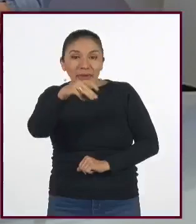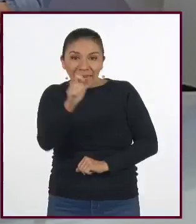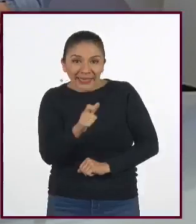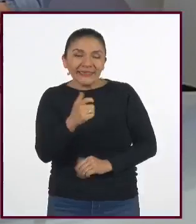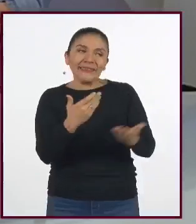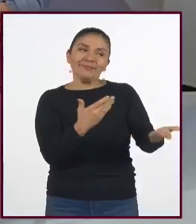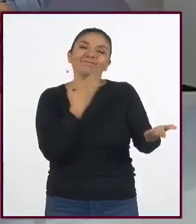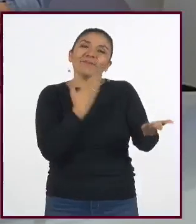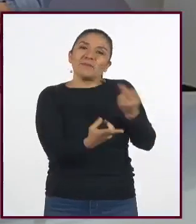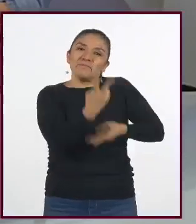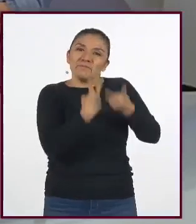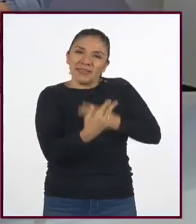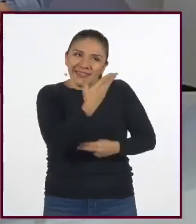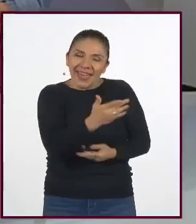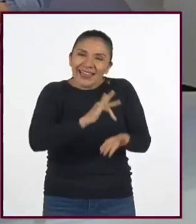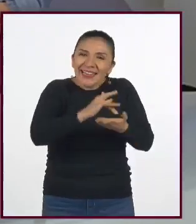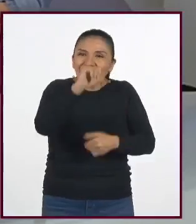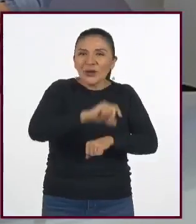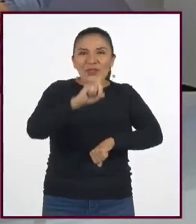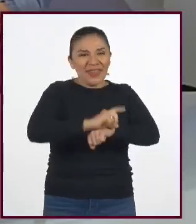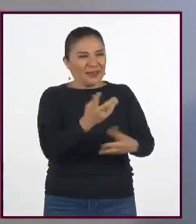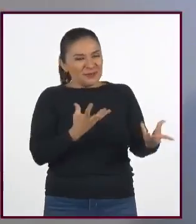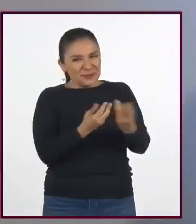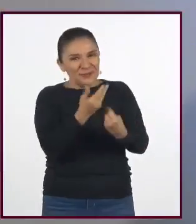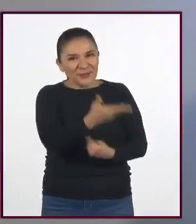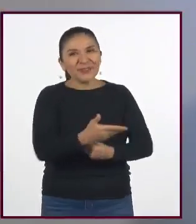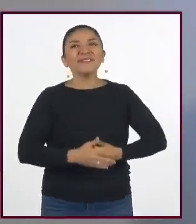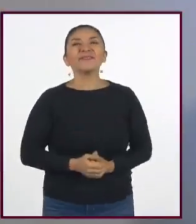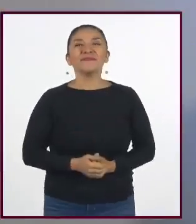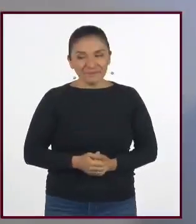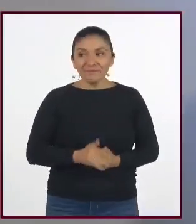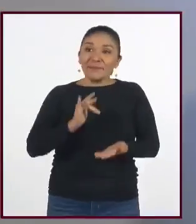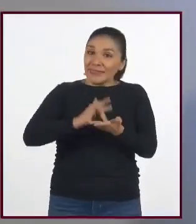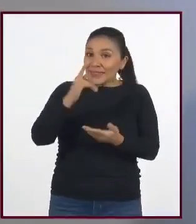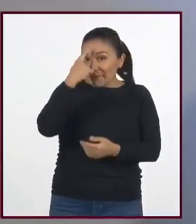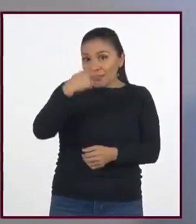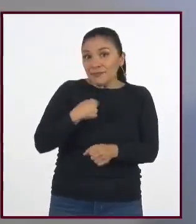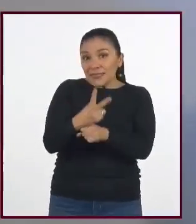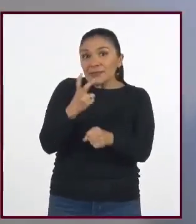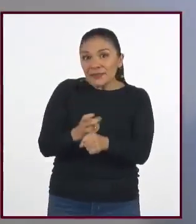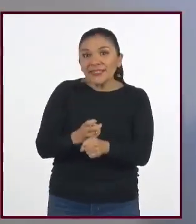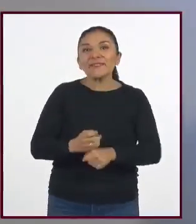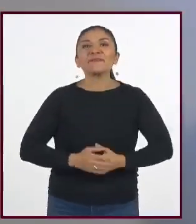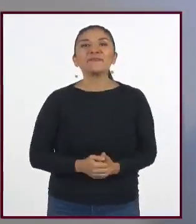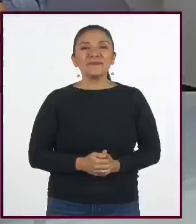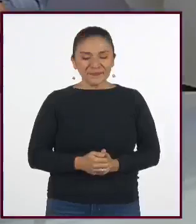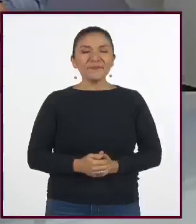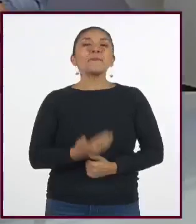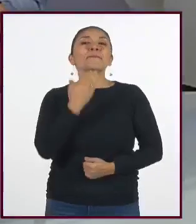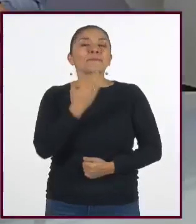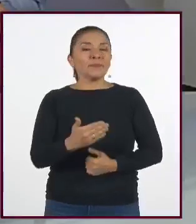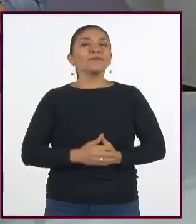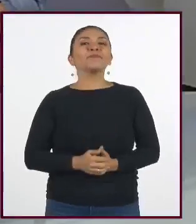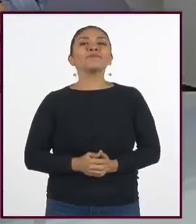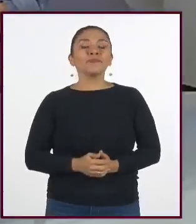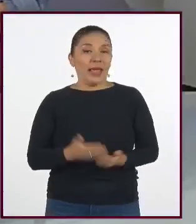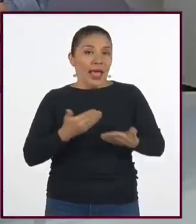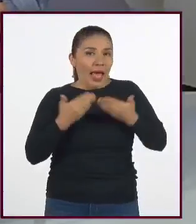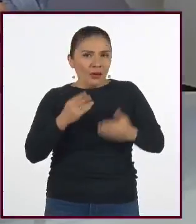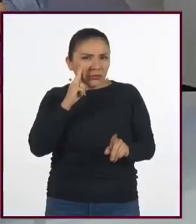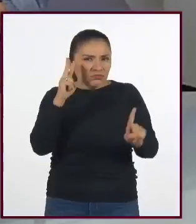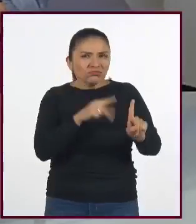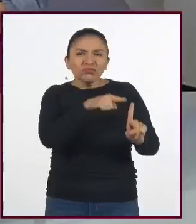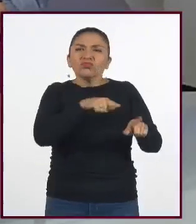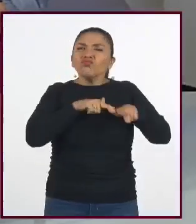damos la más cordial bienvenida. Gracias por estar con nosotros, doctora. Muchas gracias por la invitación. Bueno, ahora conozcamos parte de